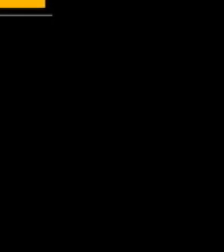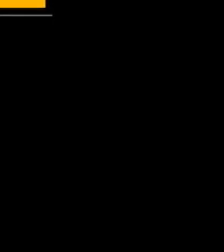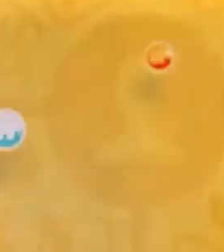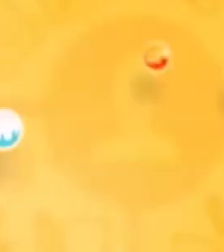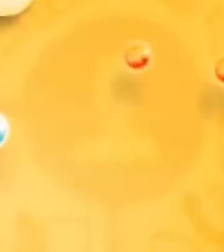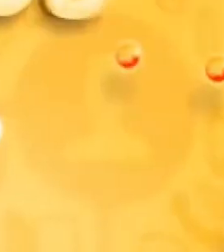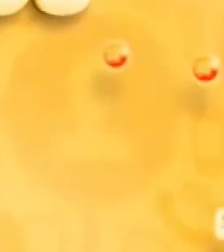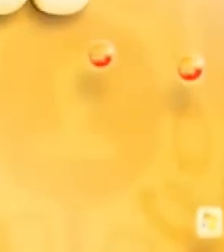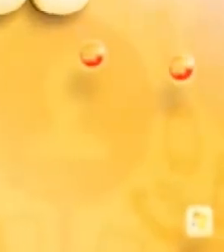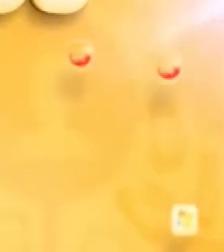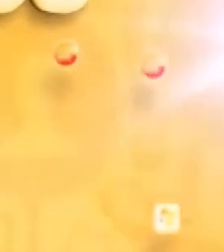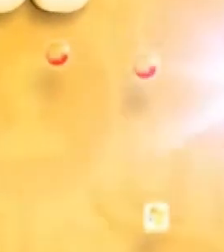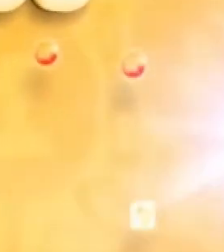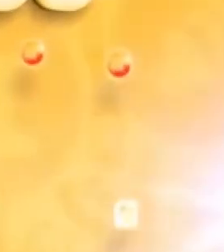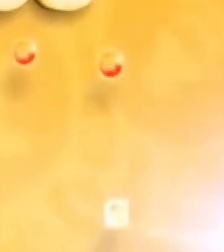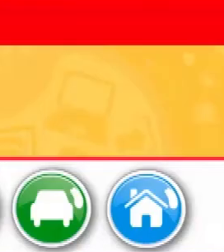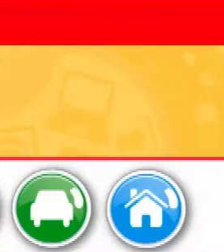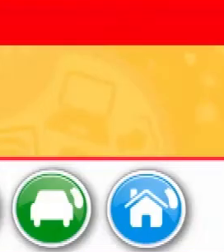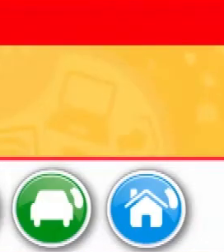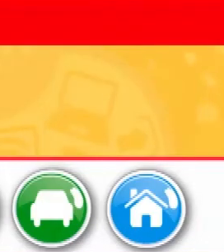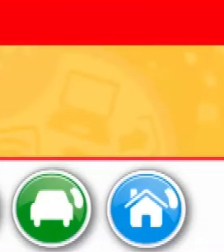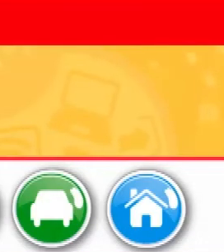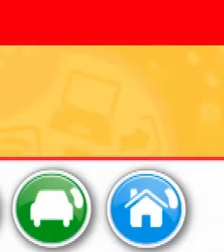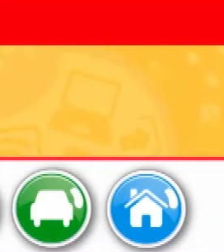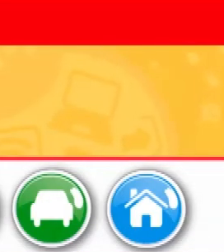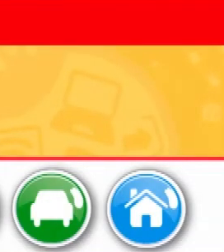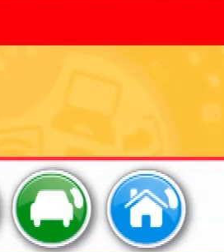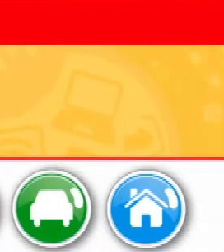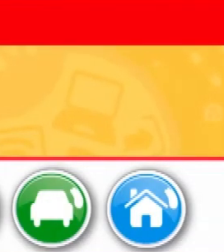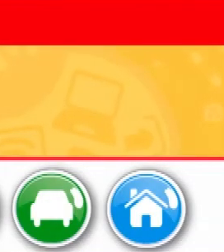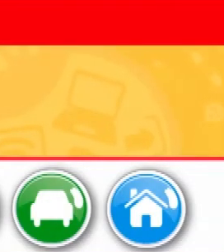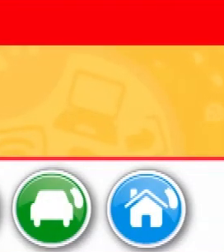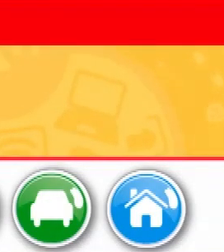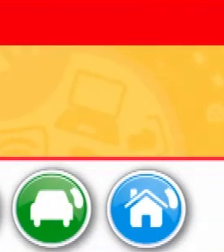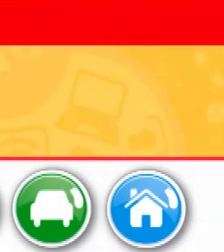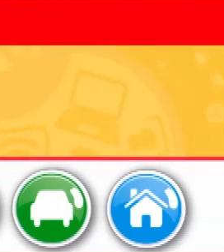Convierta sus videos a DVD por tan solo 9.500 pesitos.